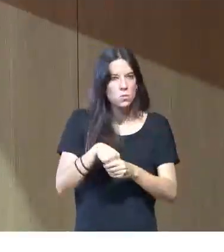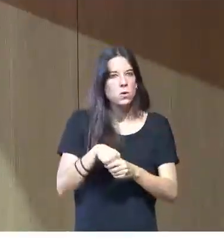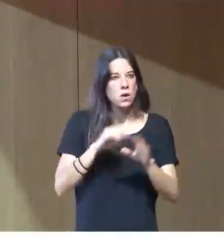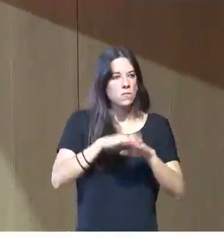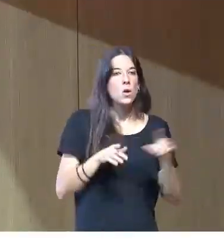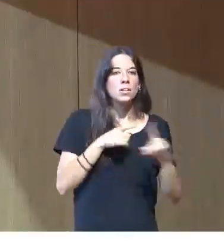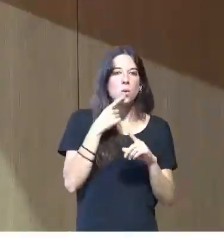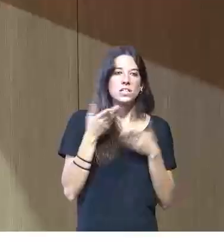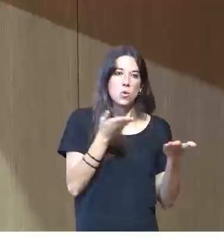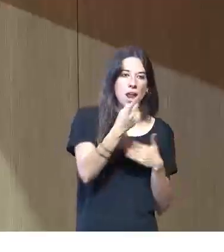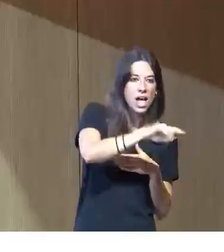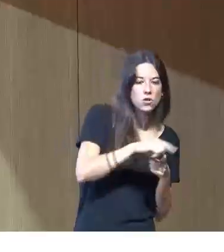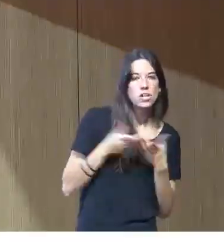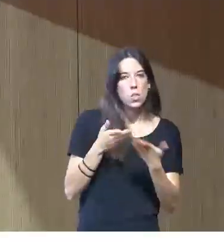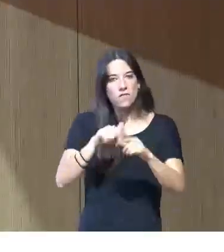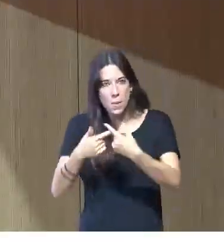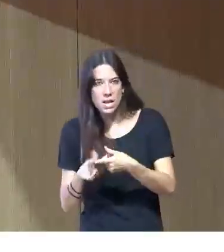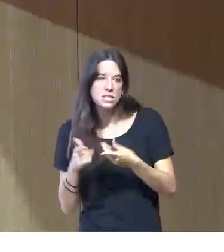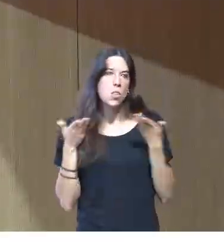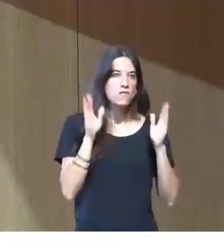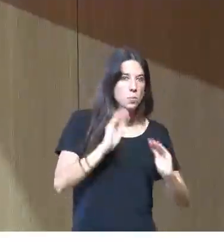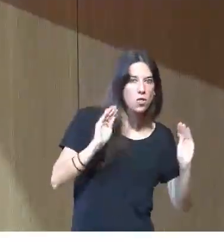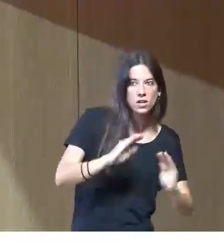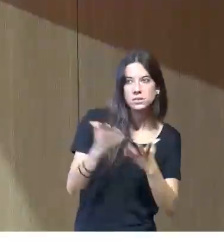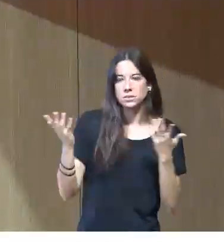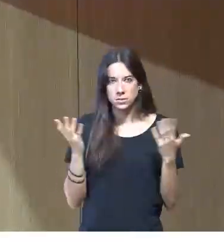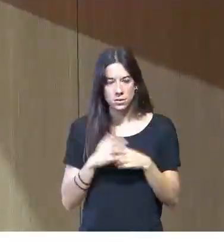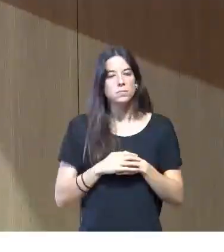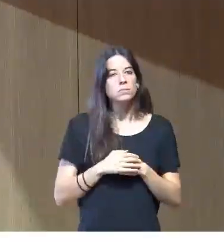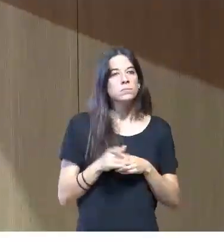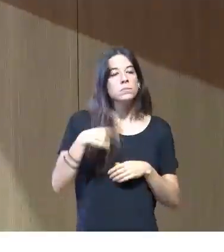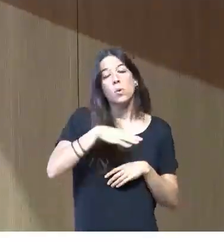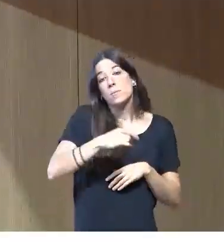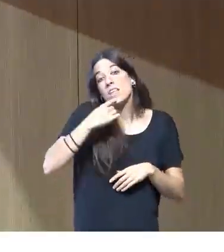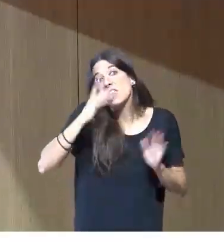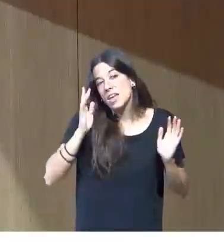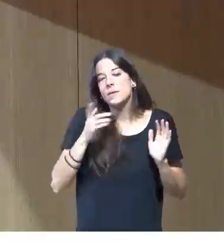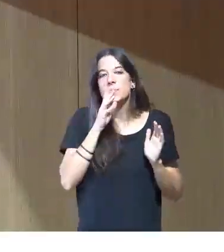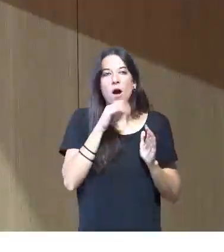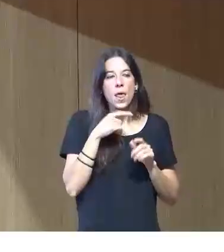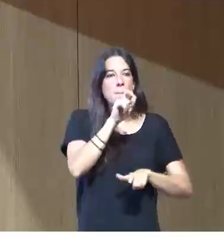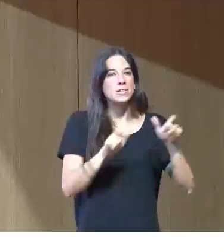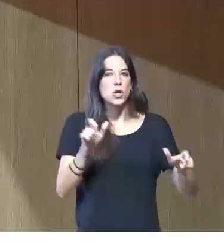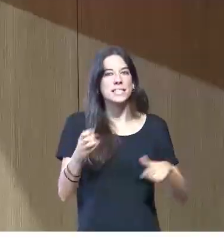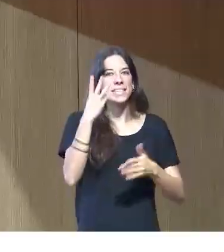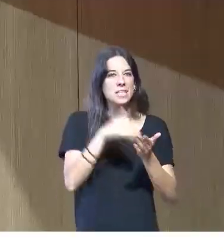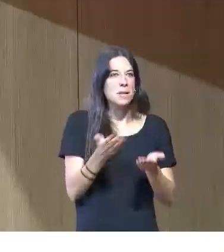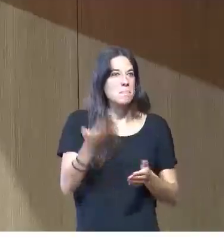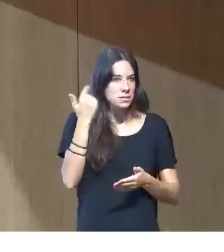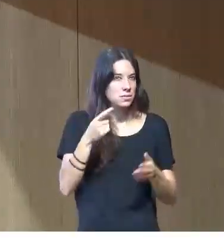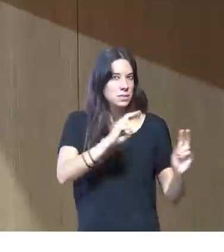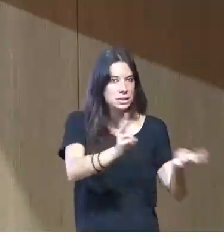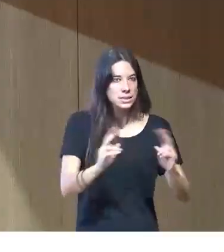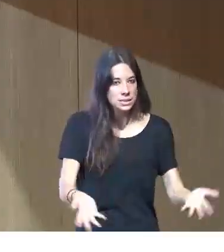a sus familias a los formadores no y demás podemos decir que hemos activado a más de 3000 personas y la mayoría de jóvenes